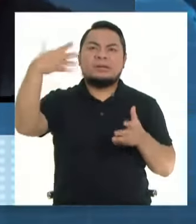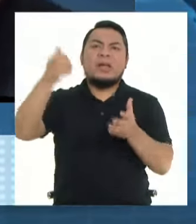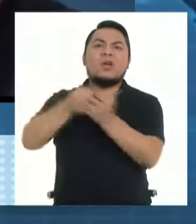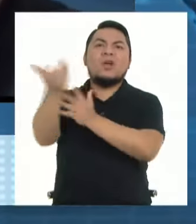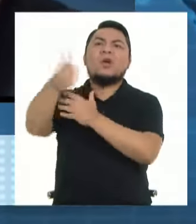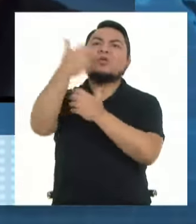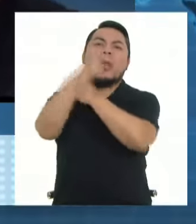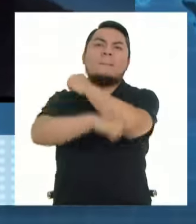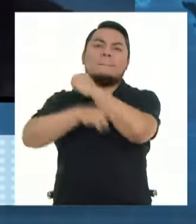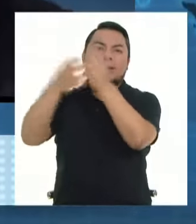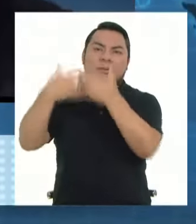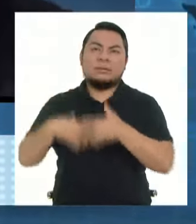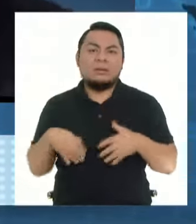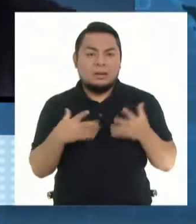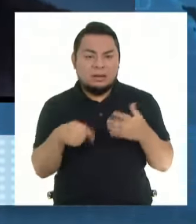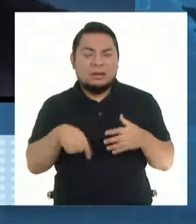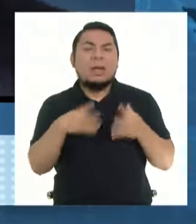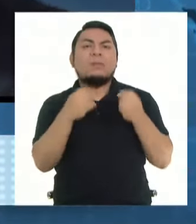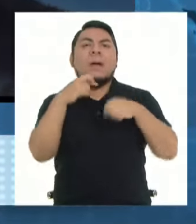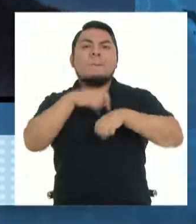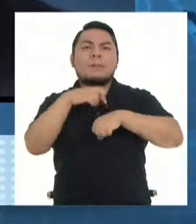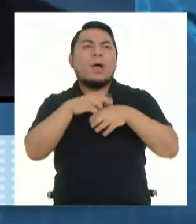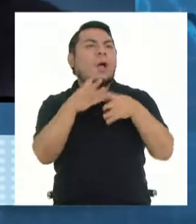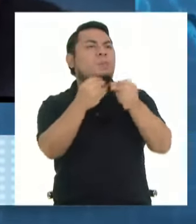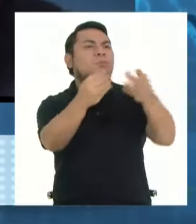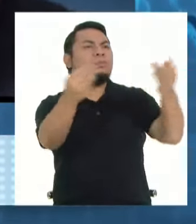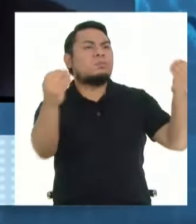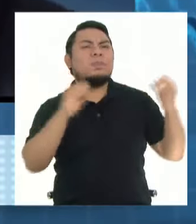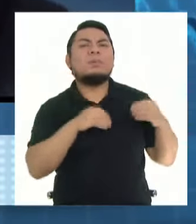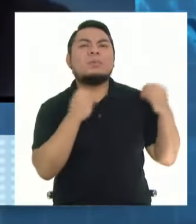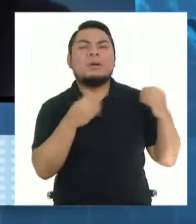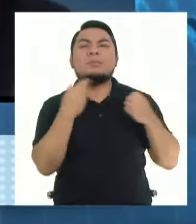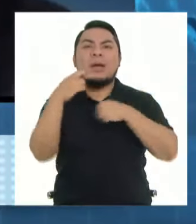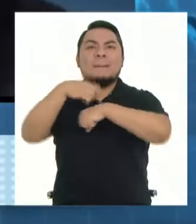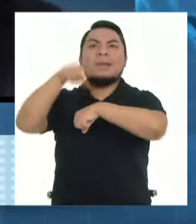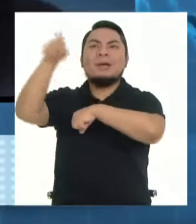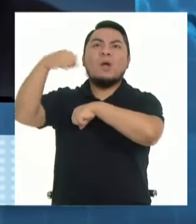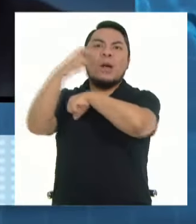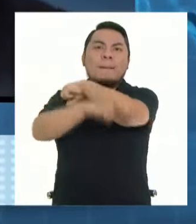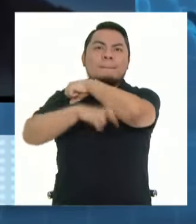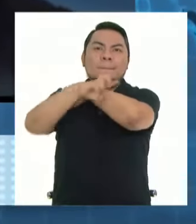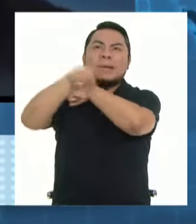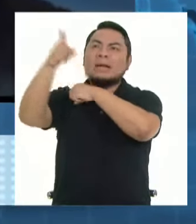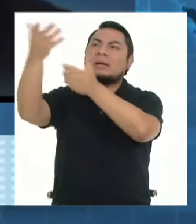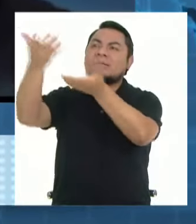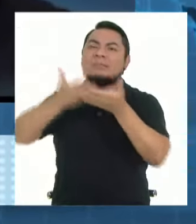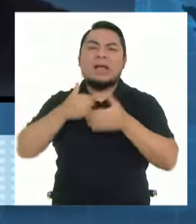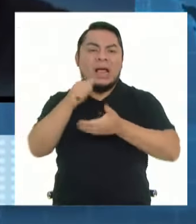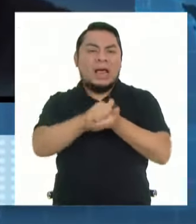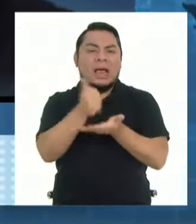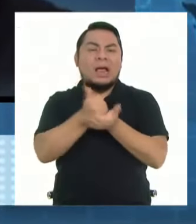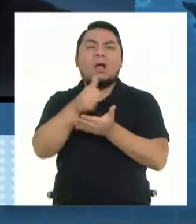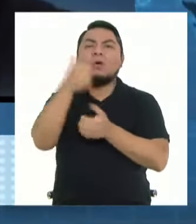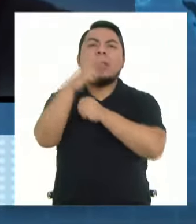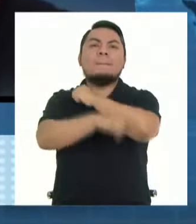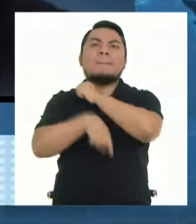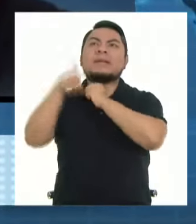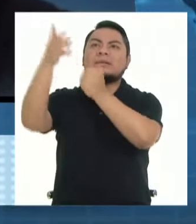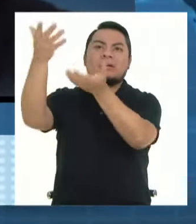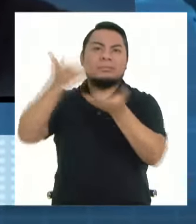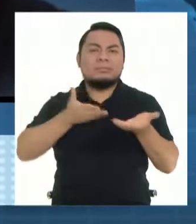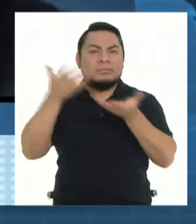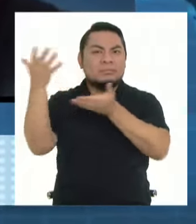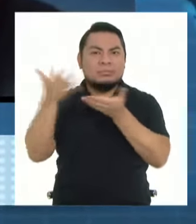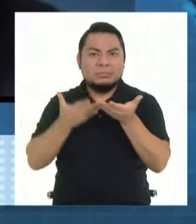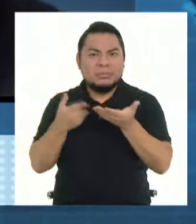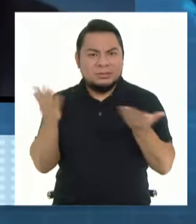Porque nos están empezando a invadir con papa importada, porque nos empiezan a invadir con arroz importado, porque tenemos tan